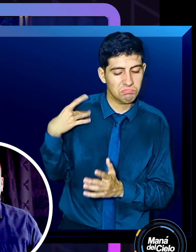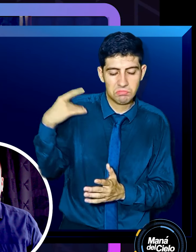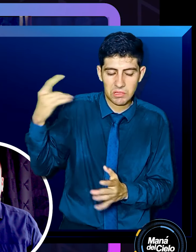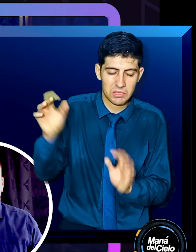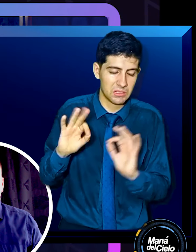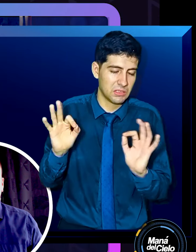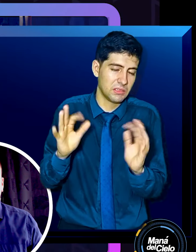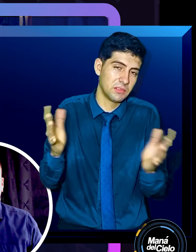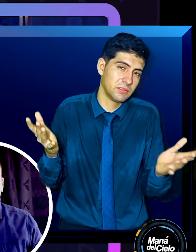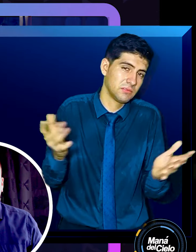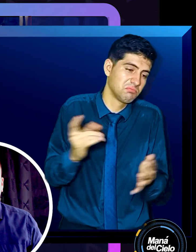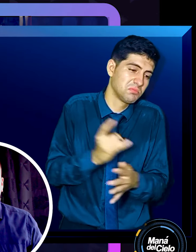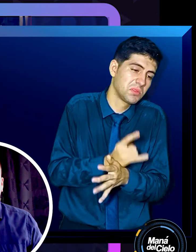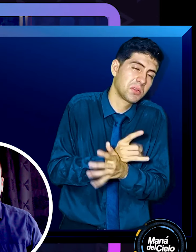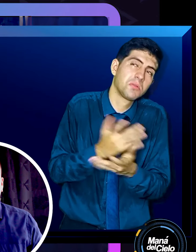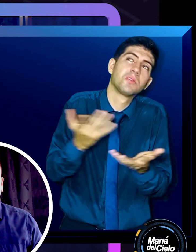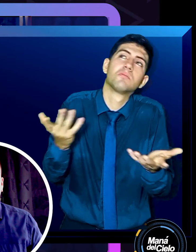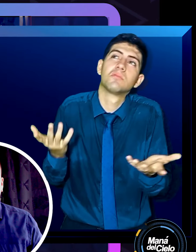¿Y para qué sirvo yo?